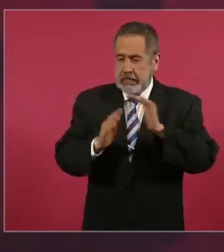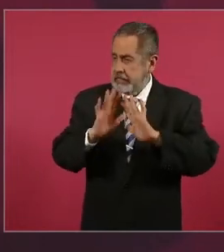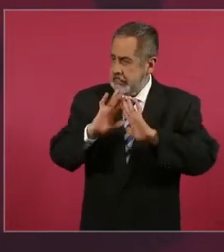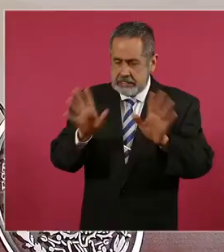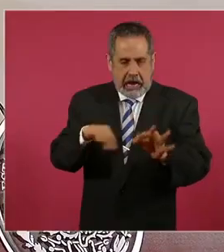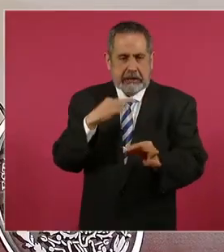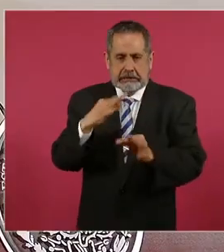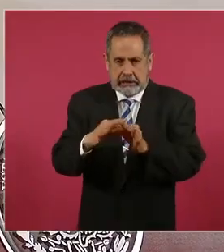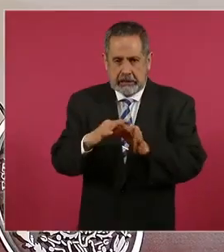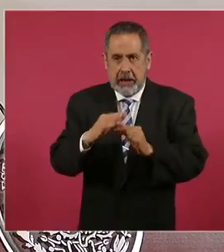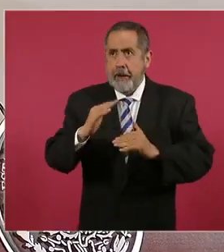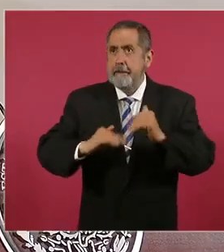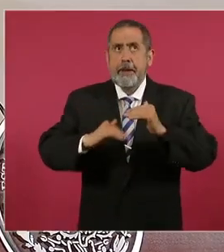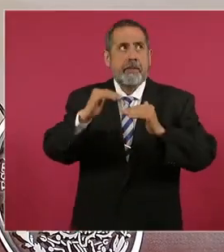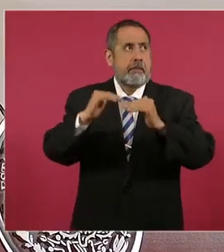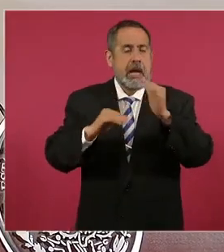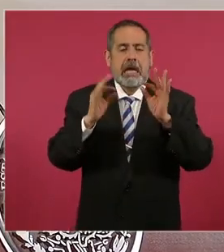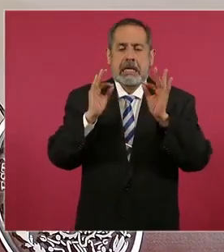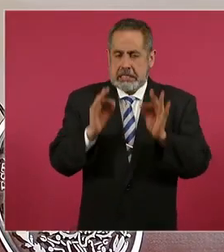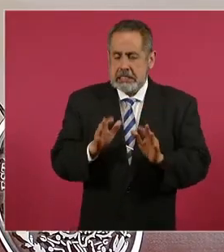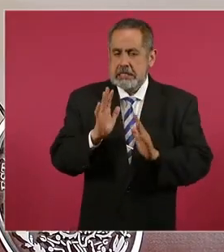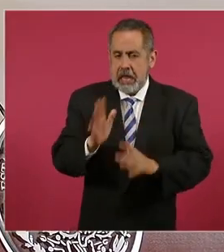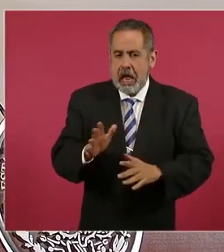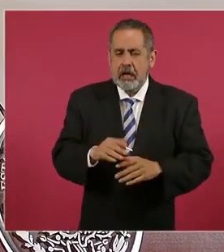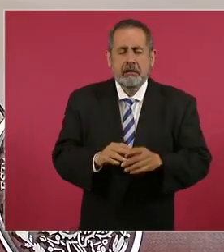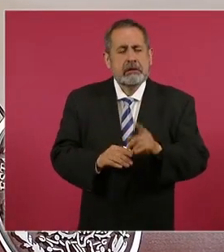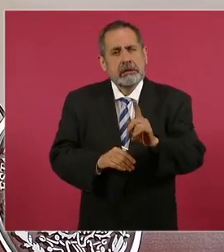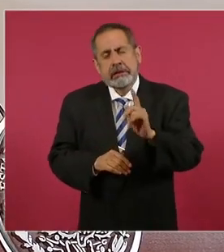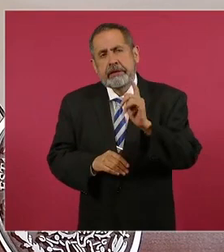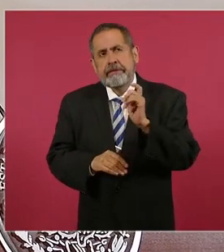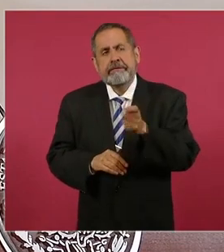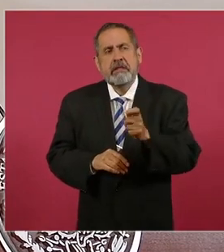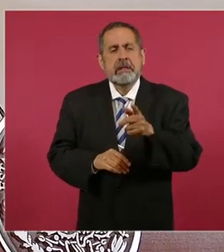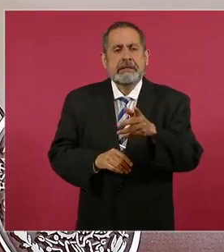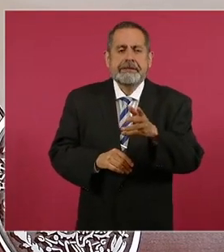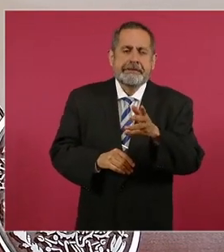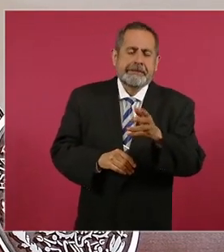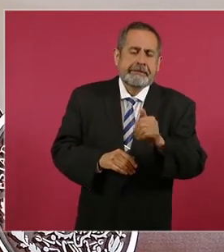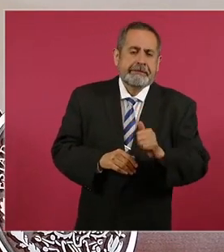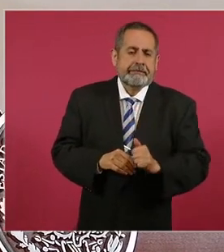sucursales construidas. Son